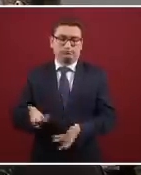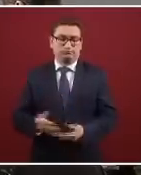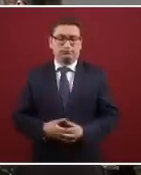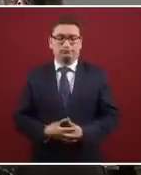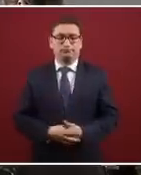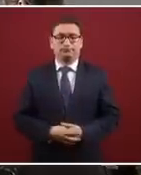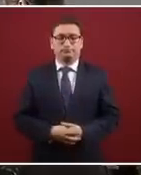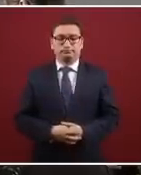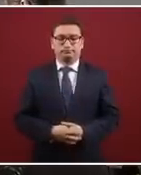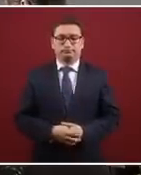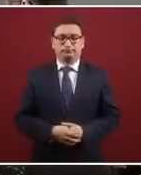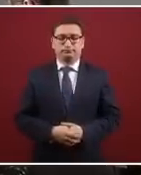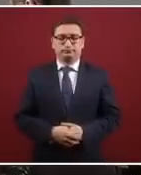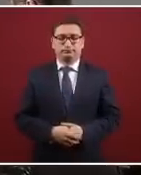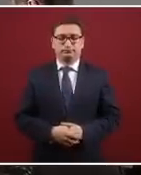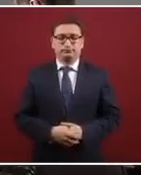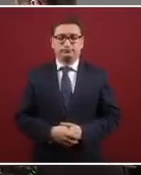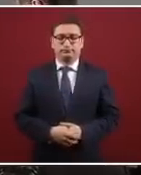Eso